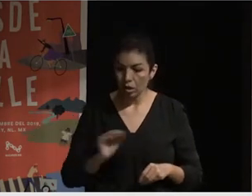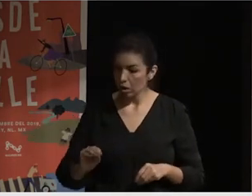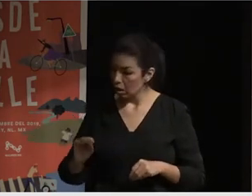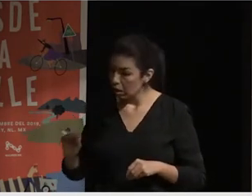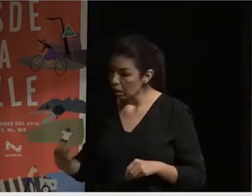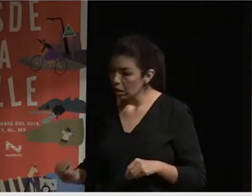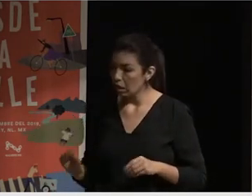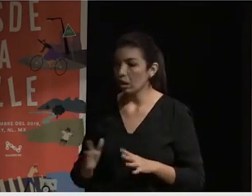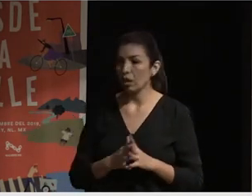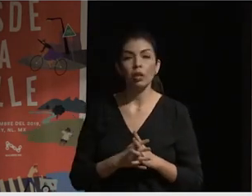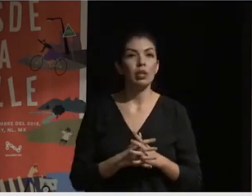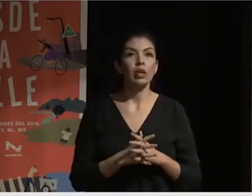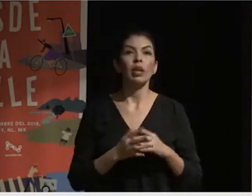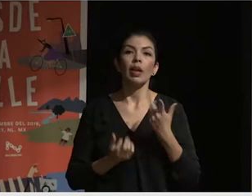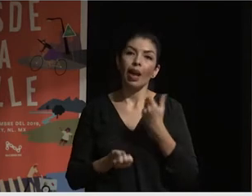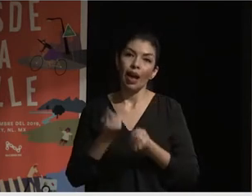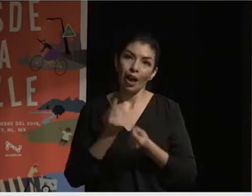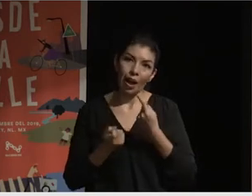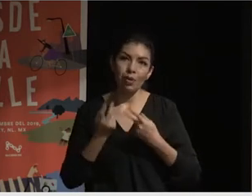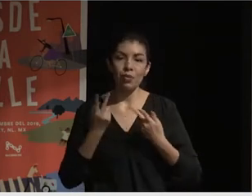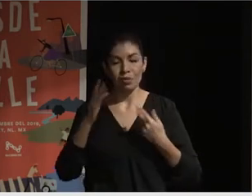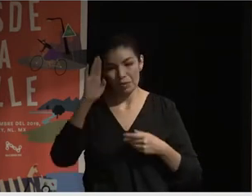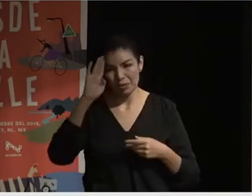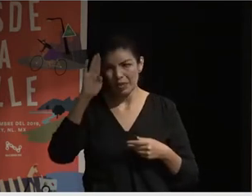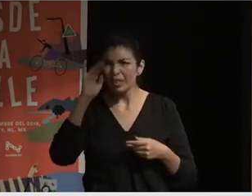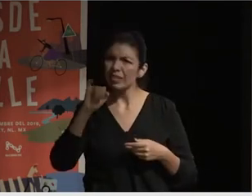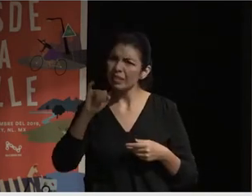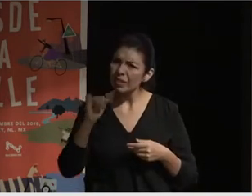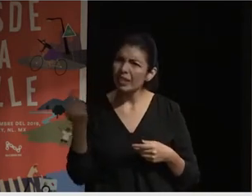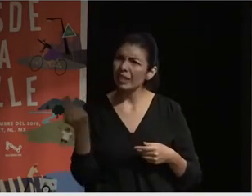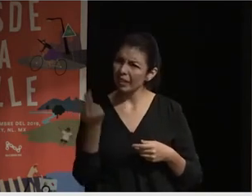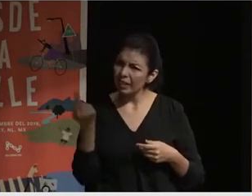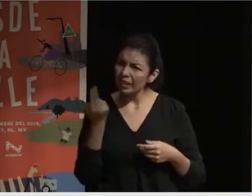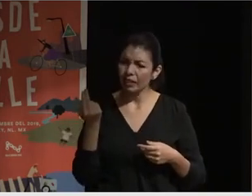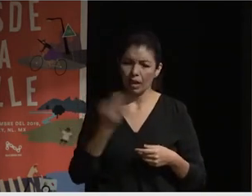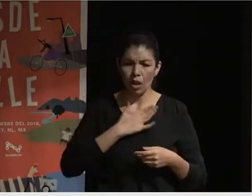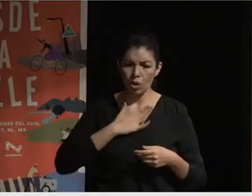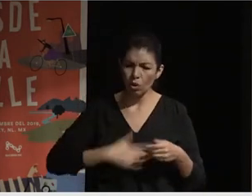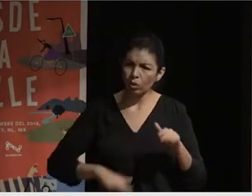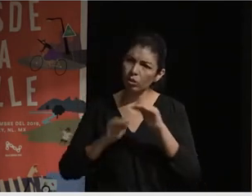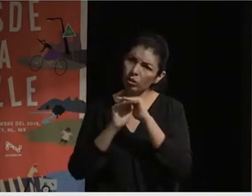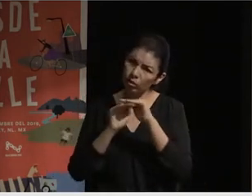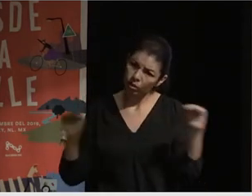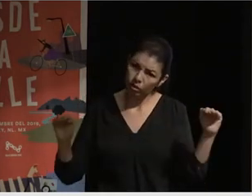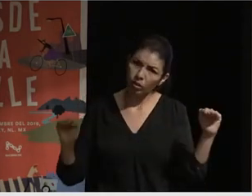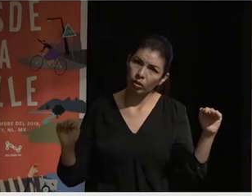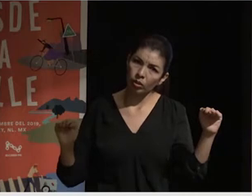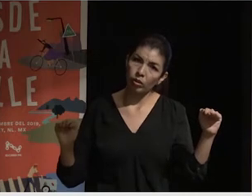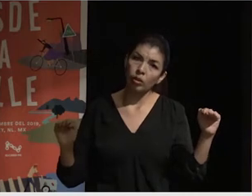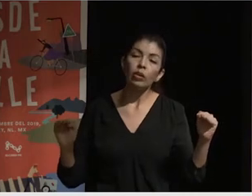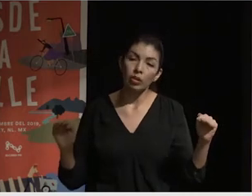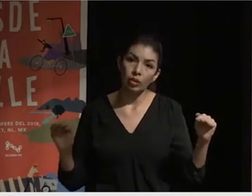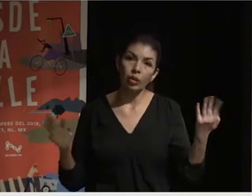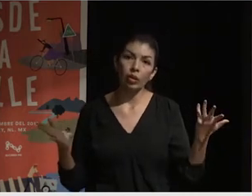el marxismo y dicen, yo quiero entrarle a la teoría crítica, y los profes desalentándoles a que… Pero en realidad el propio movimiento social ya